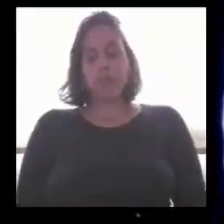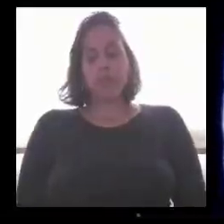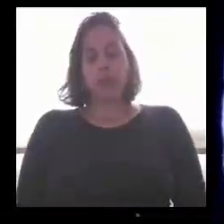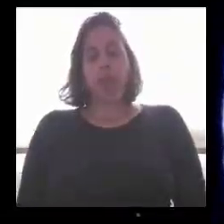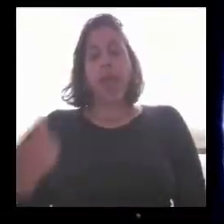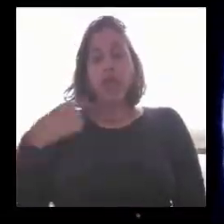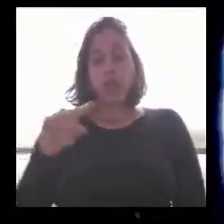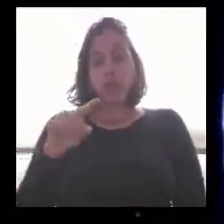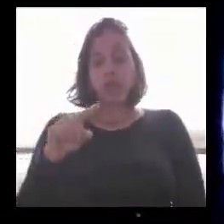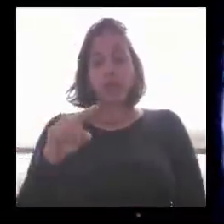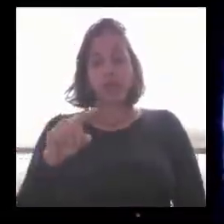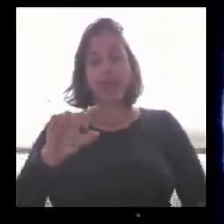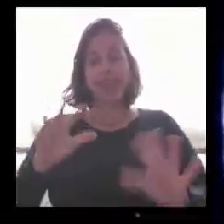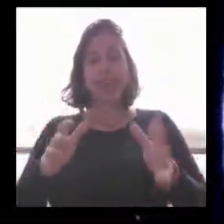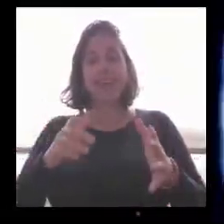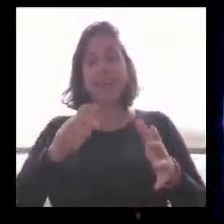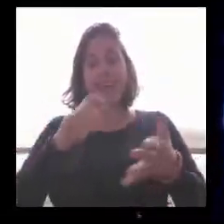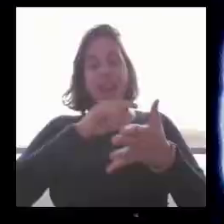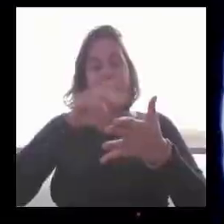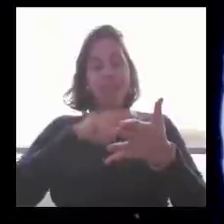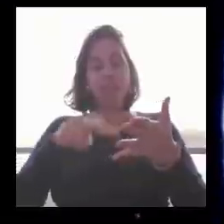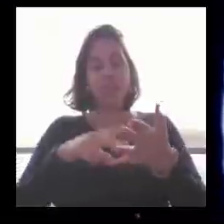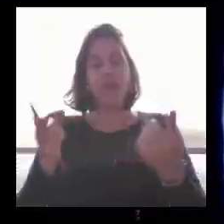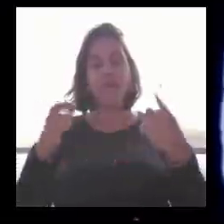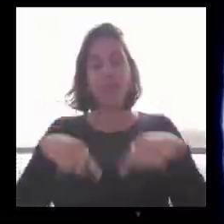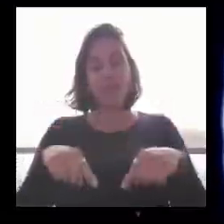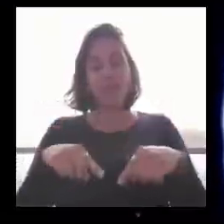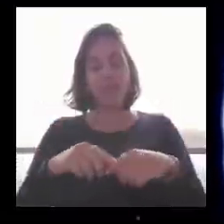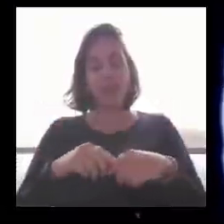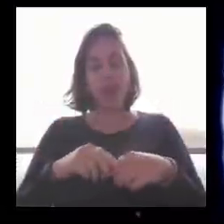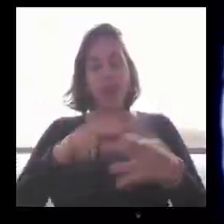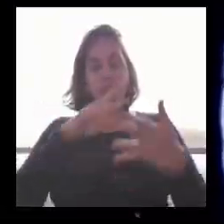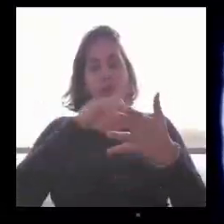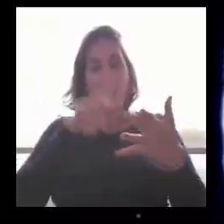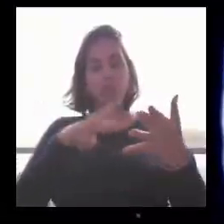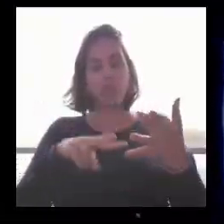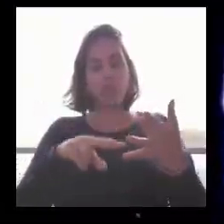Entonces, ¿qué es la lectura? Volviendo, ¿qué es la lectura? La lectura es